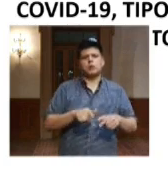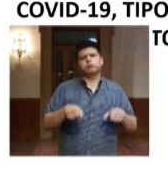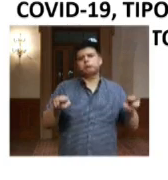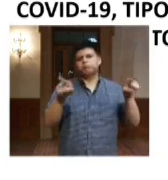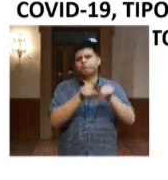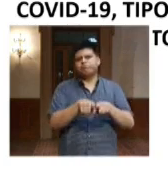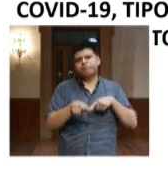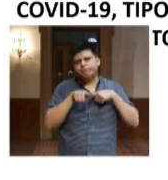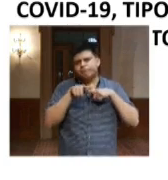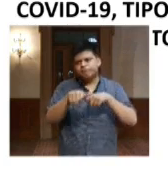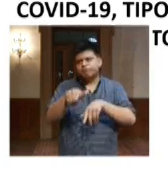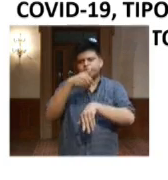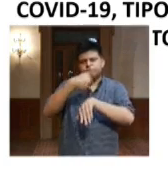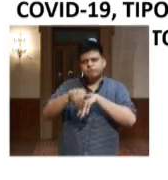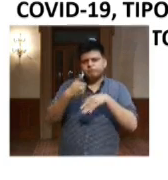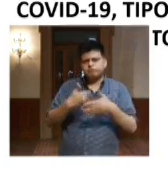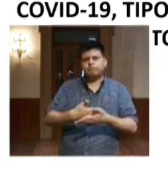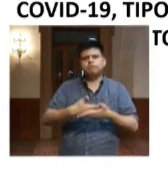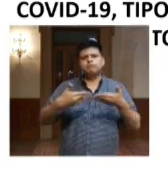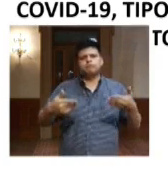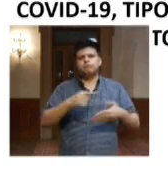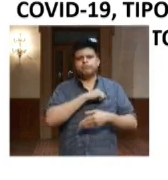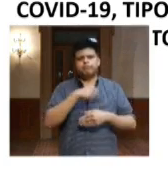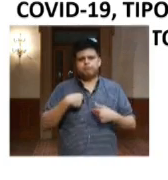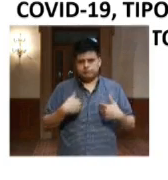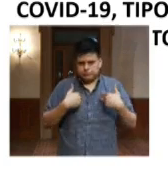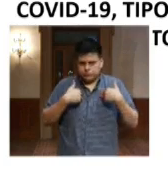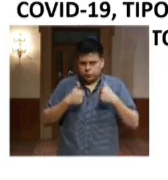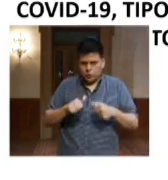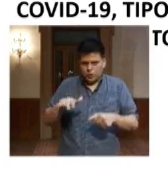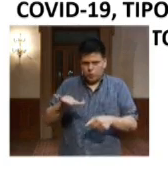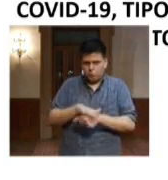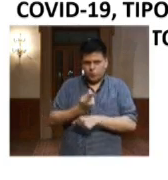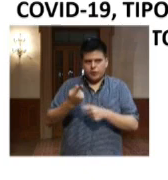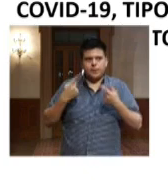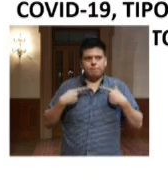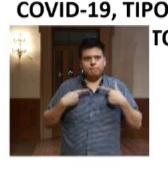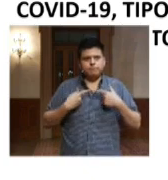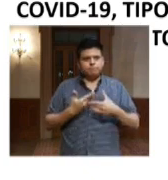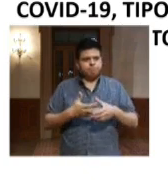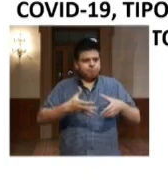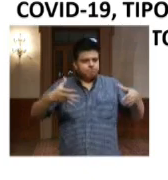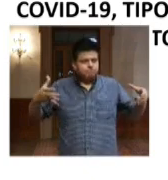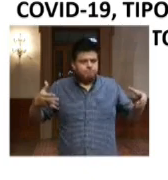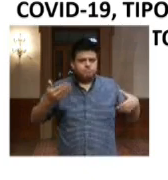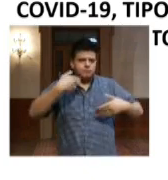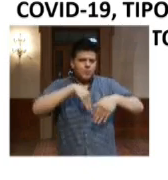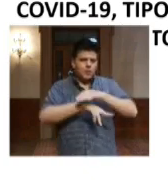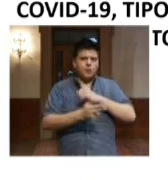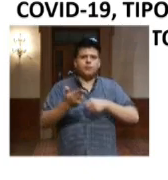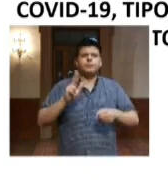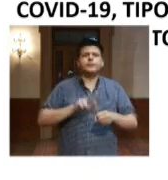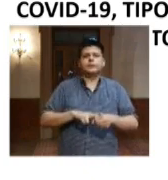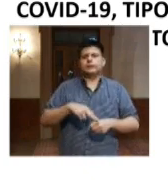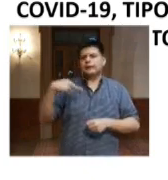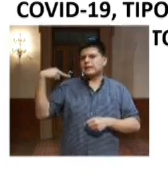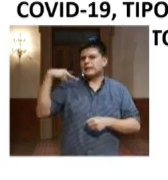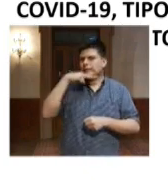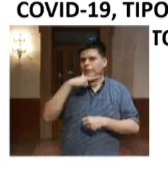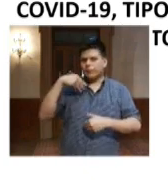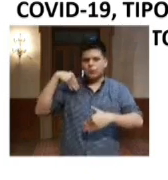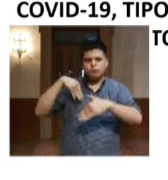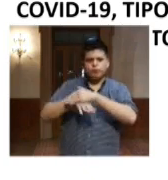Entonces tenemos que ser muy prudentes porque se incrementó la hospitalización de una manera muy rápida. Seguramente